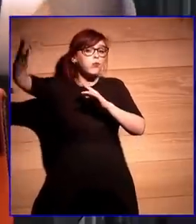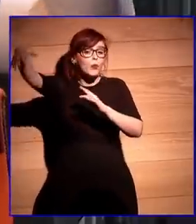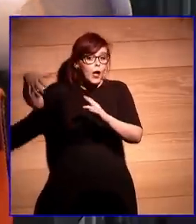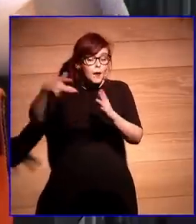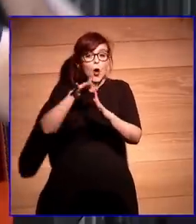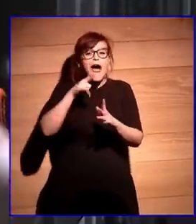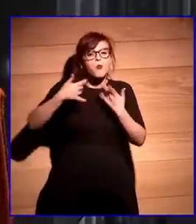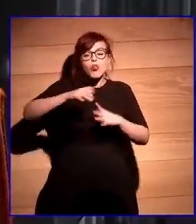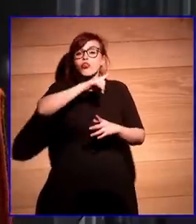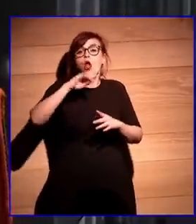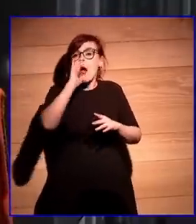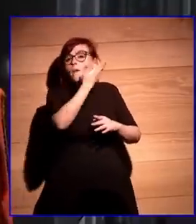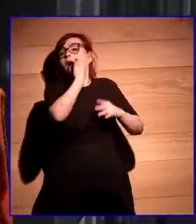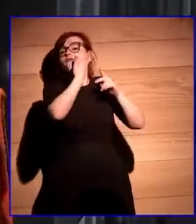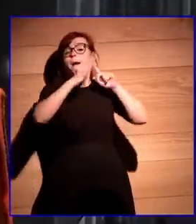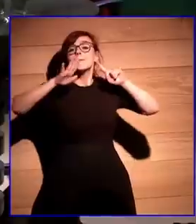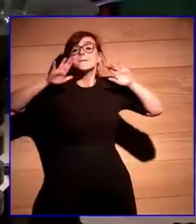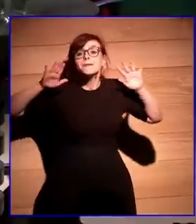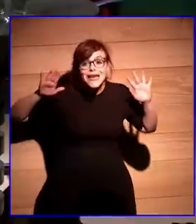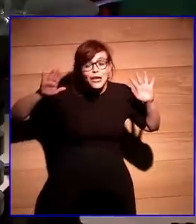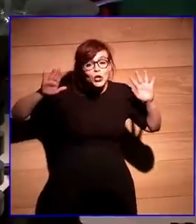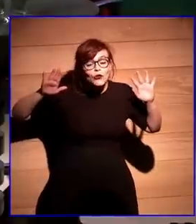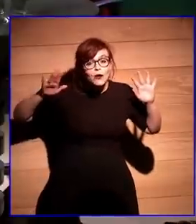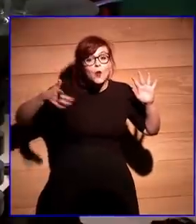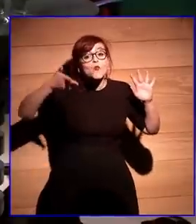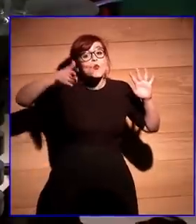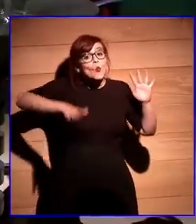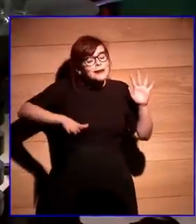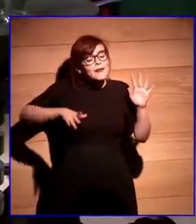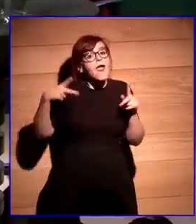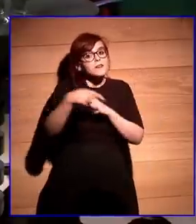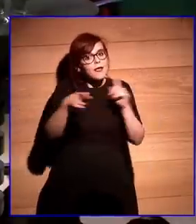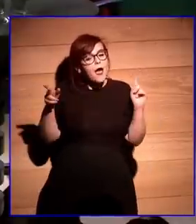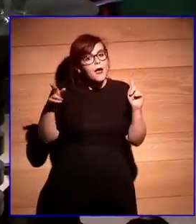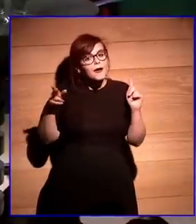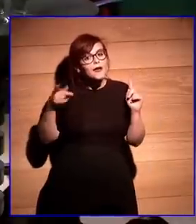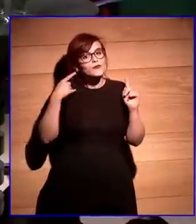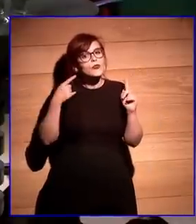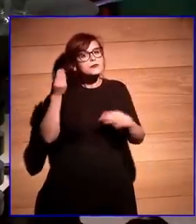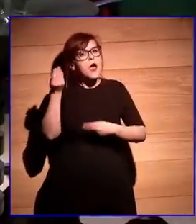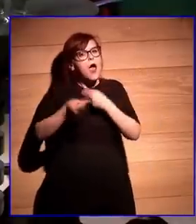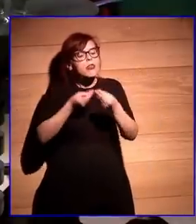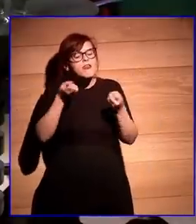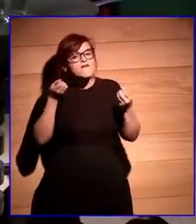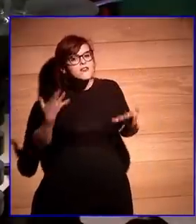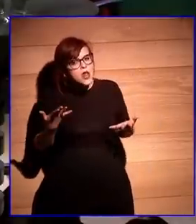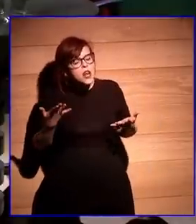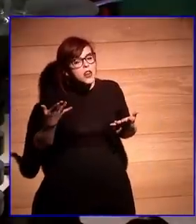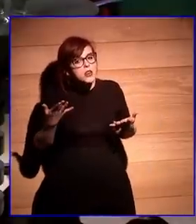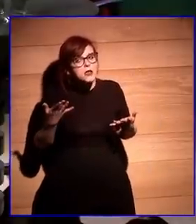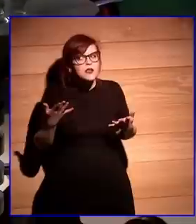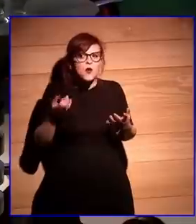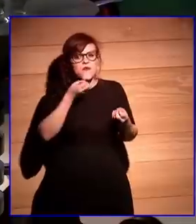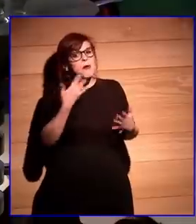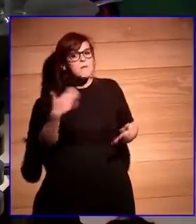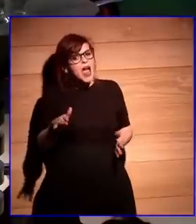le cause daño, es evitar su muerte, su fallecimiento, sí, entonces estaría causando el bien, ¿no? Un bien mal,